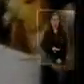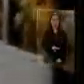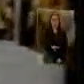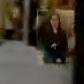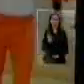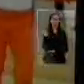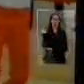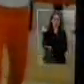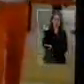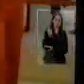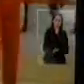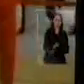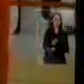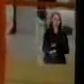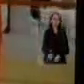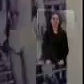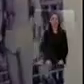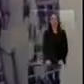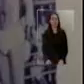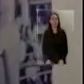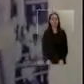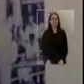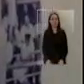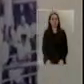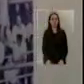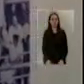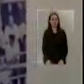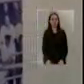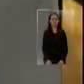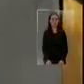plancha. Llegó Mister Chile.